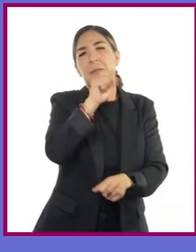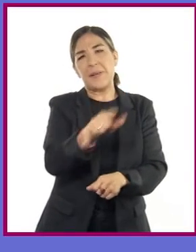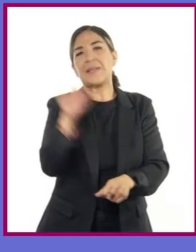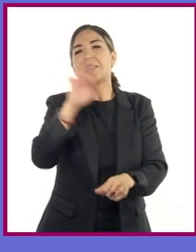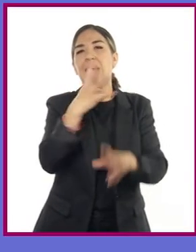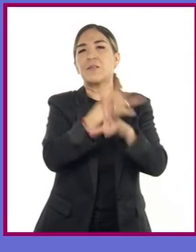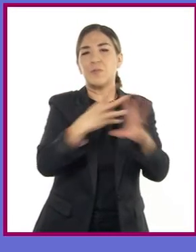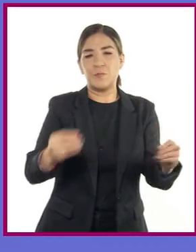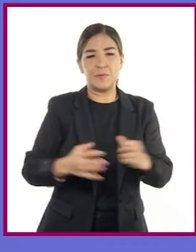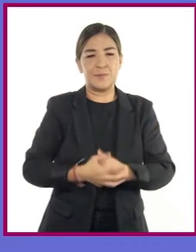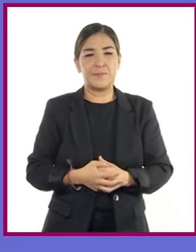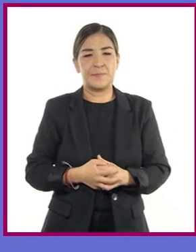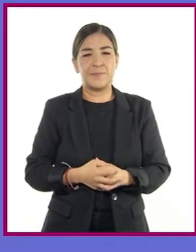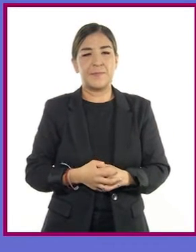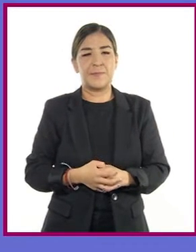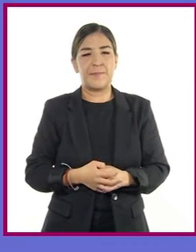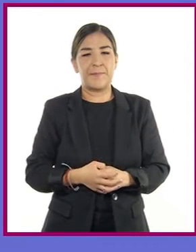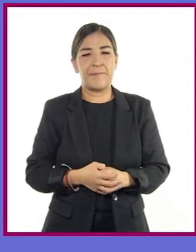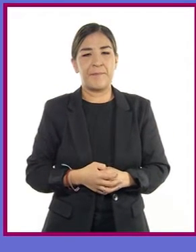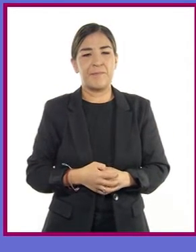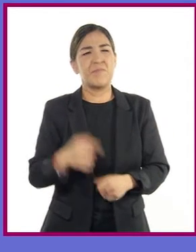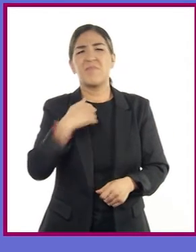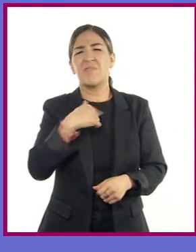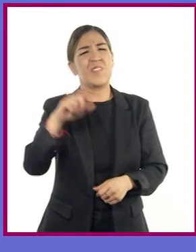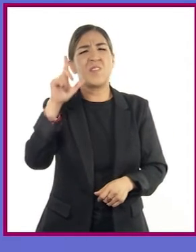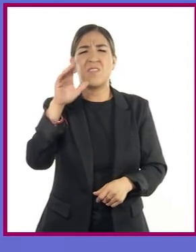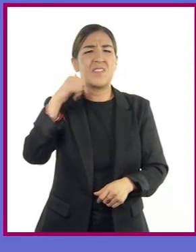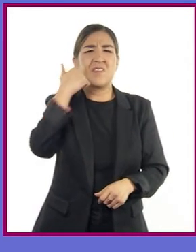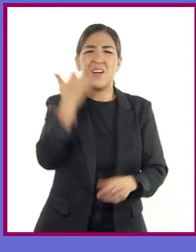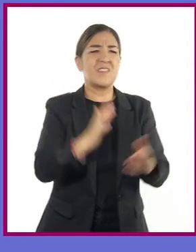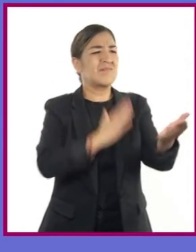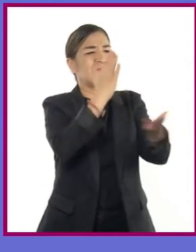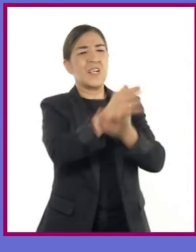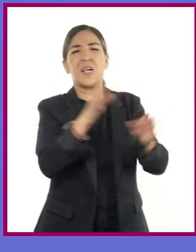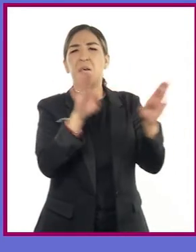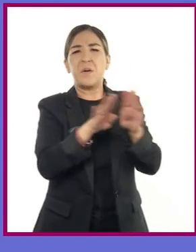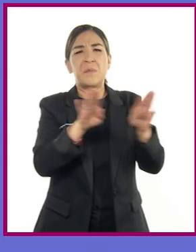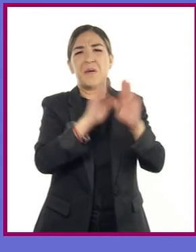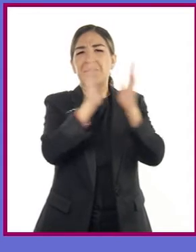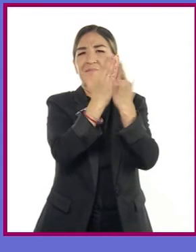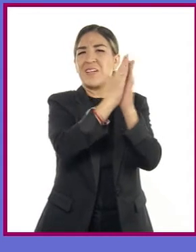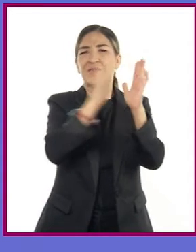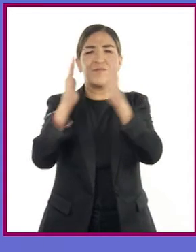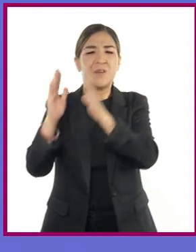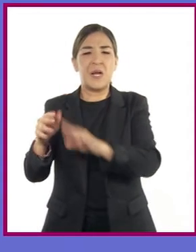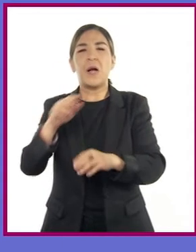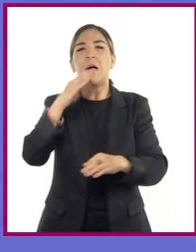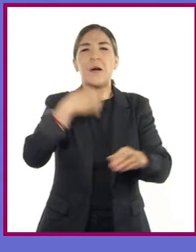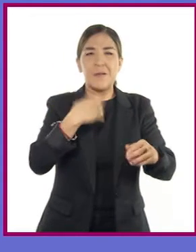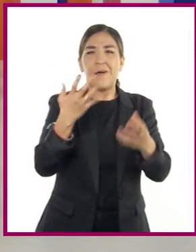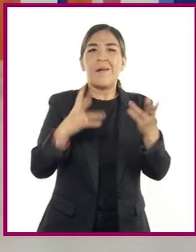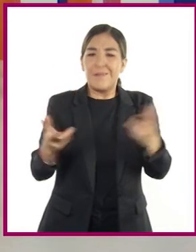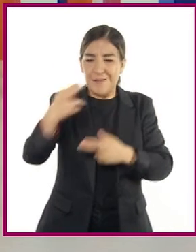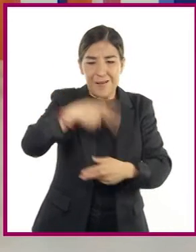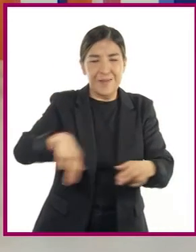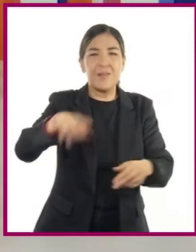conflicto. Ya no quiero ir a la biblioteca porque siempre que usamos materiales como cartulinas o tijeras, todos se van y me dejan recogiendo